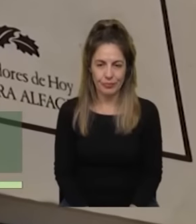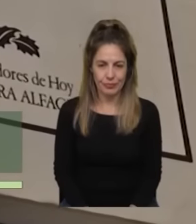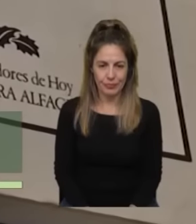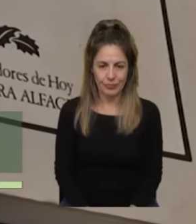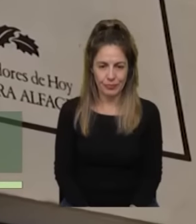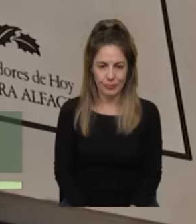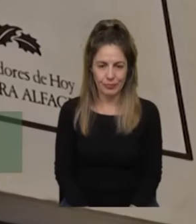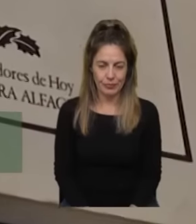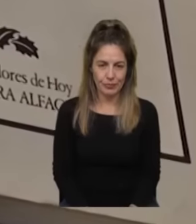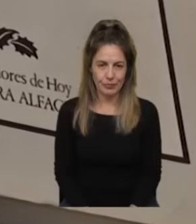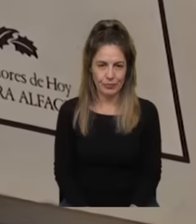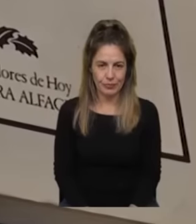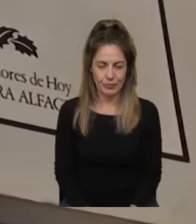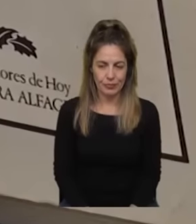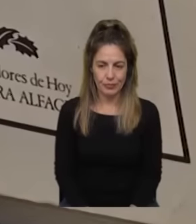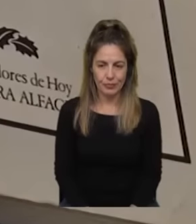Temido.